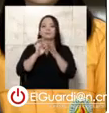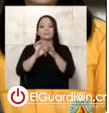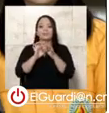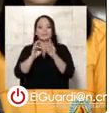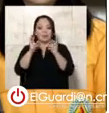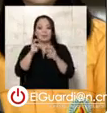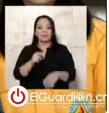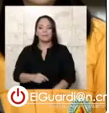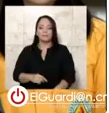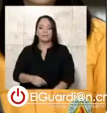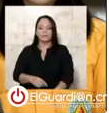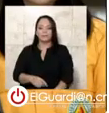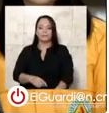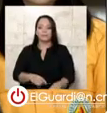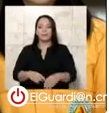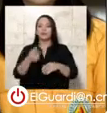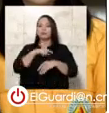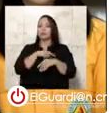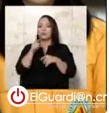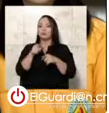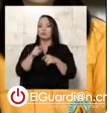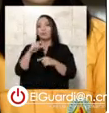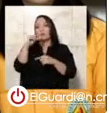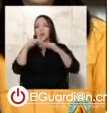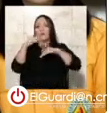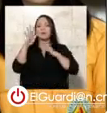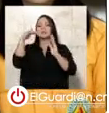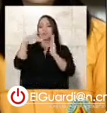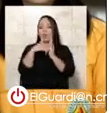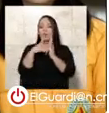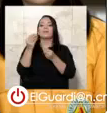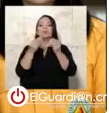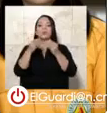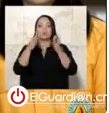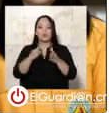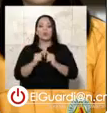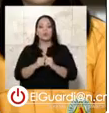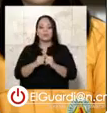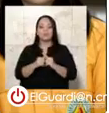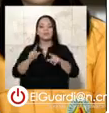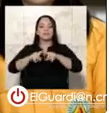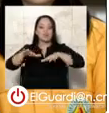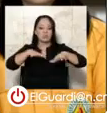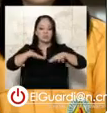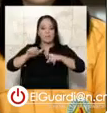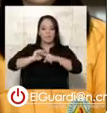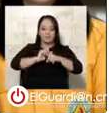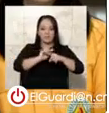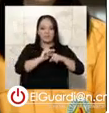fenómeno. Hemos cubierto ya un poquito más de 5.000 productores en diferentes acciones de